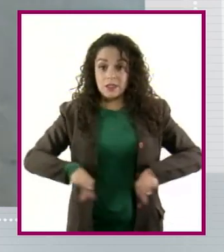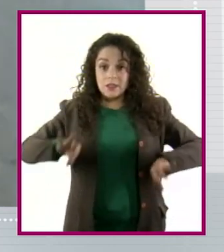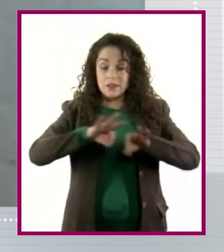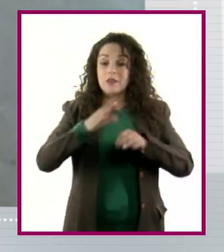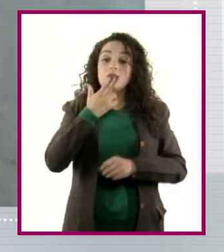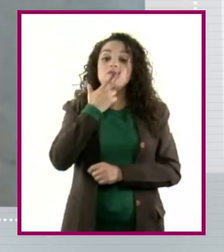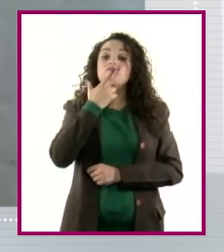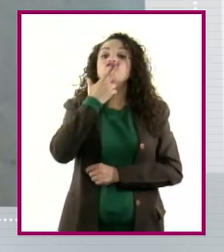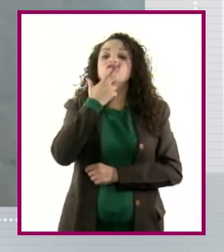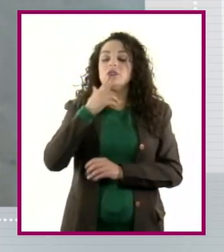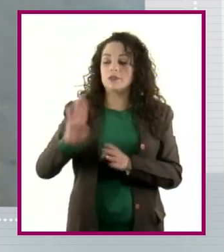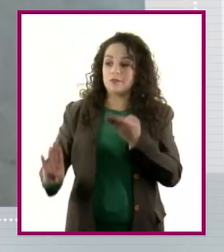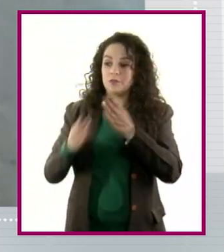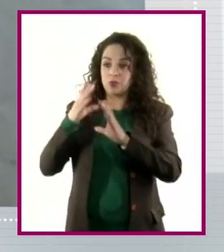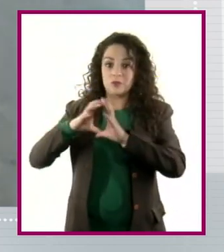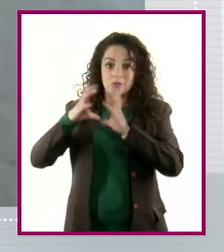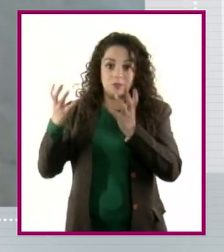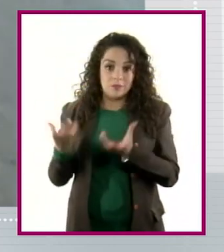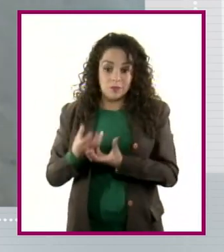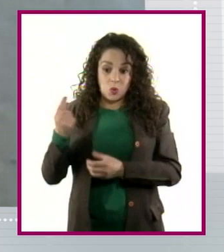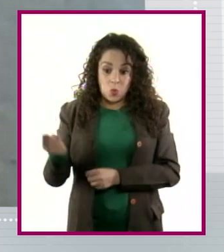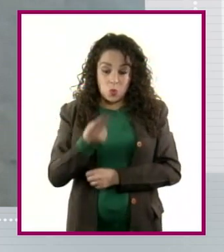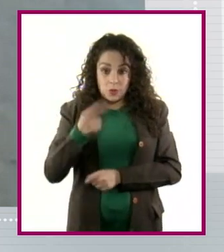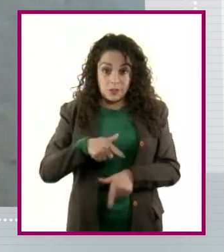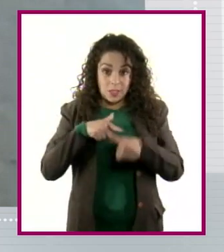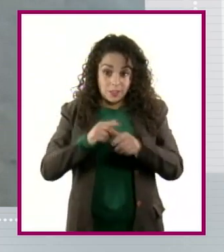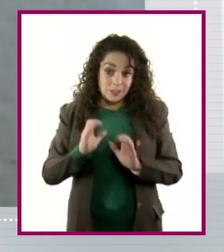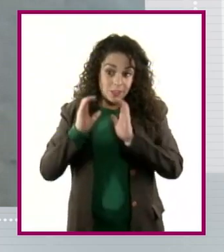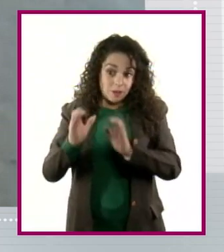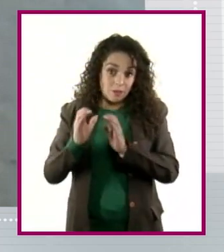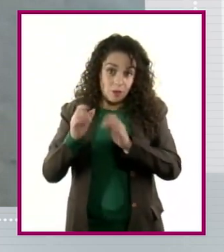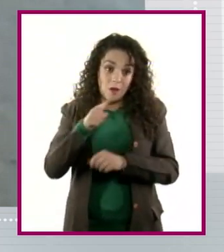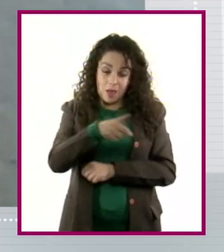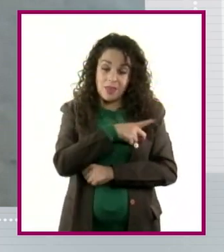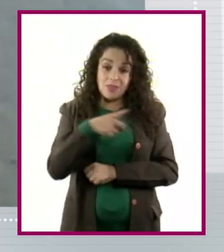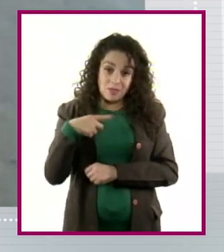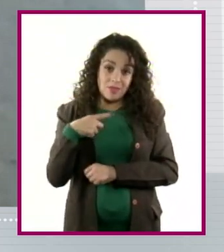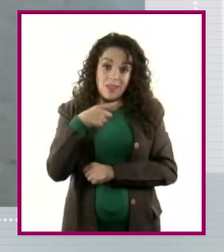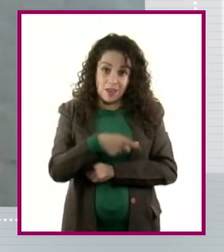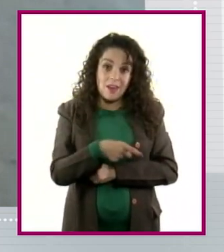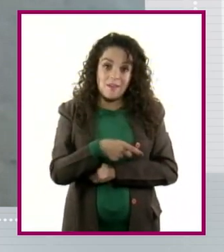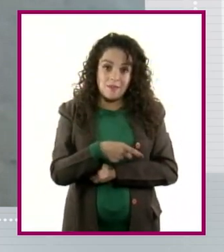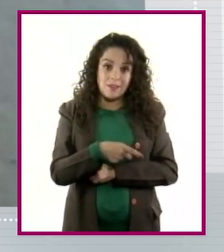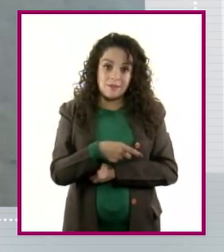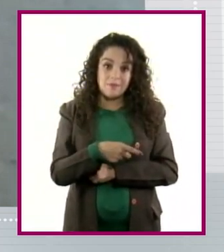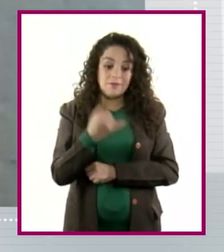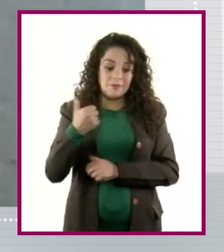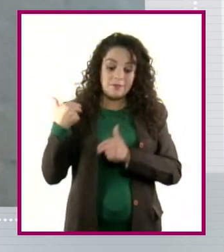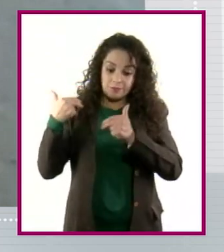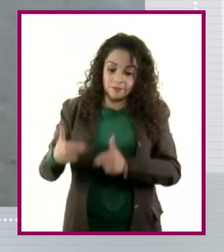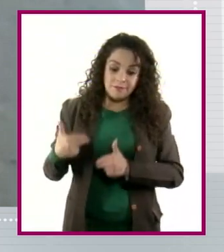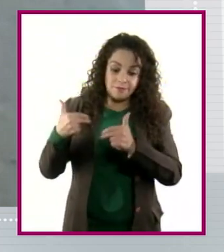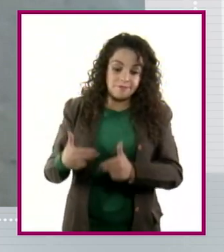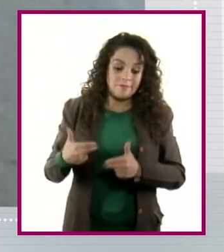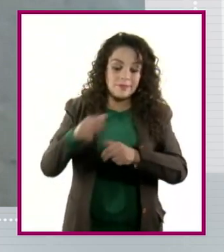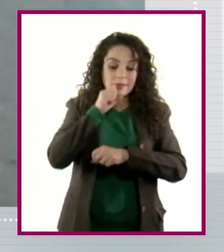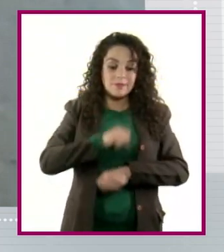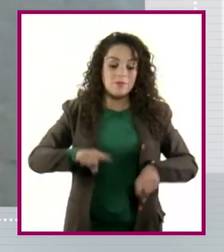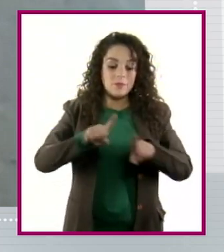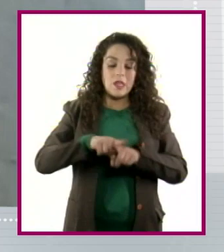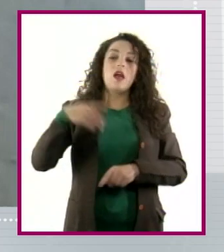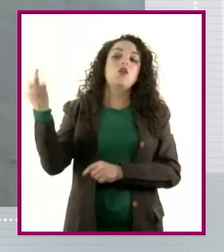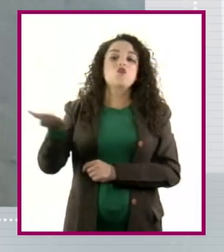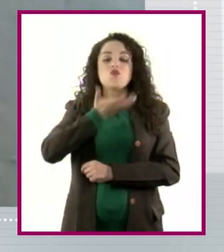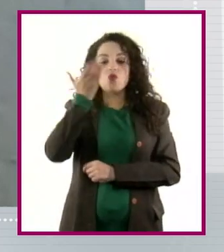planeta. ¿Sí? De ustedes depende seguirlo cuidando y preservando, no solo el planeta, ¿no? También nuestro legado que tenemos, nuestras